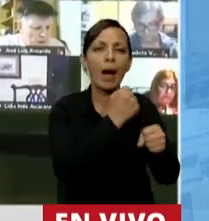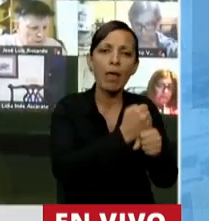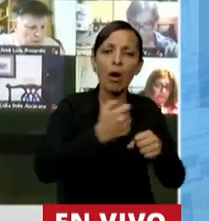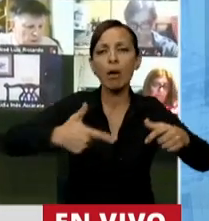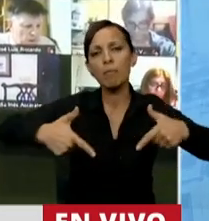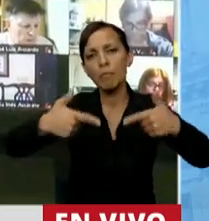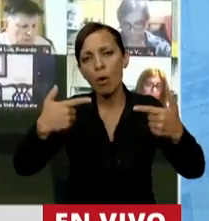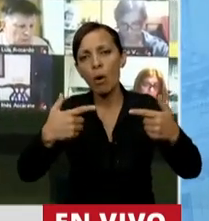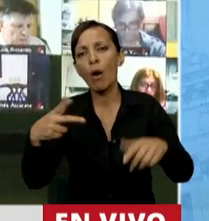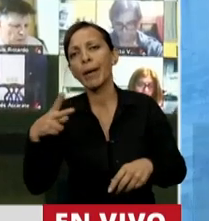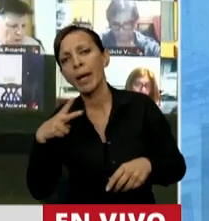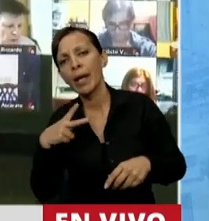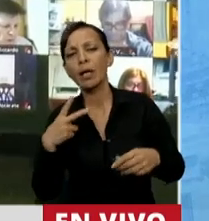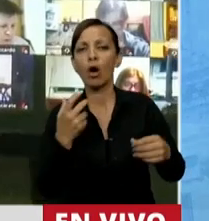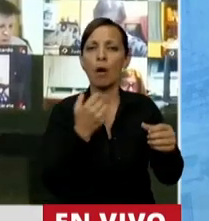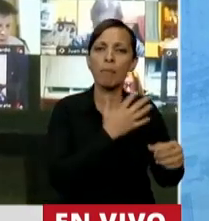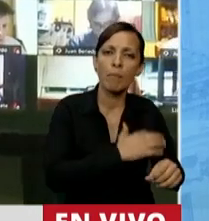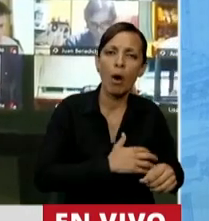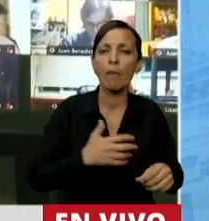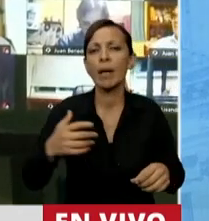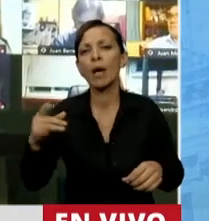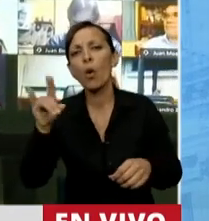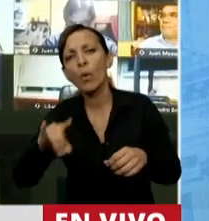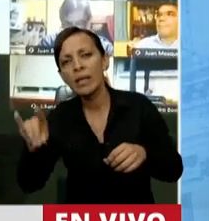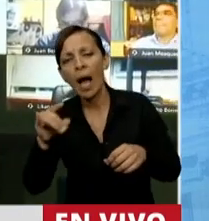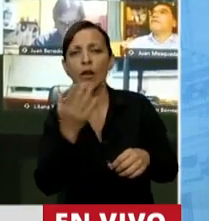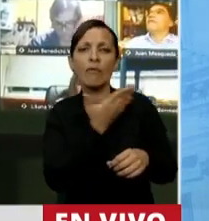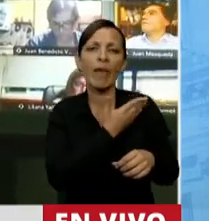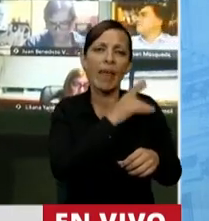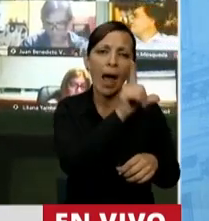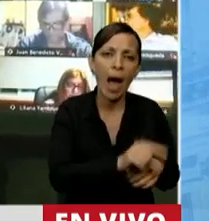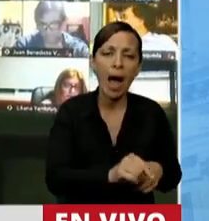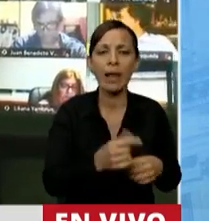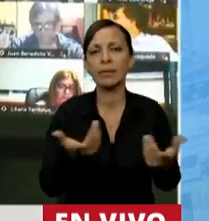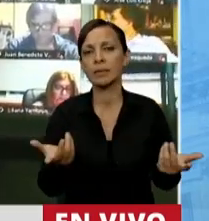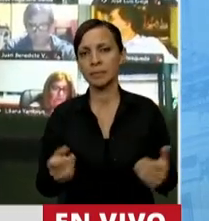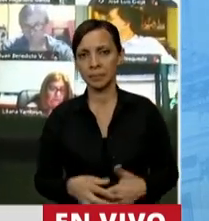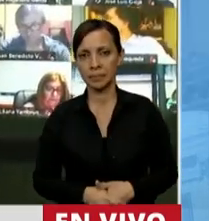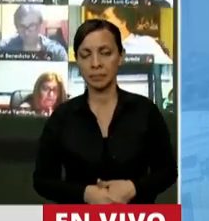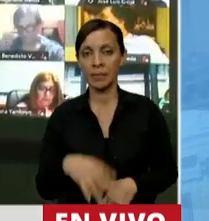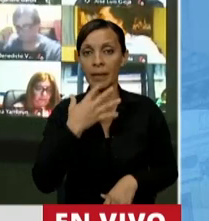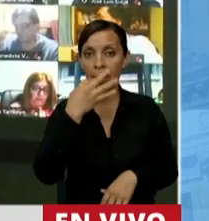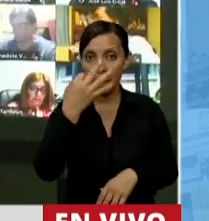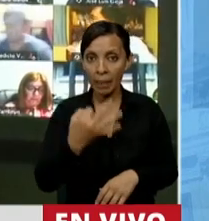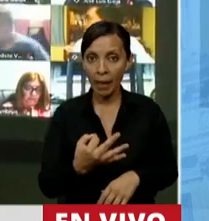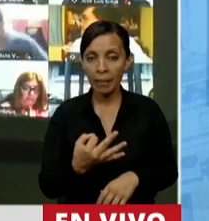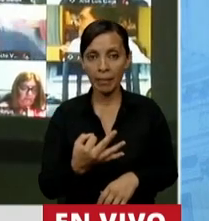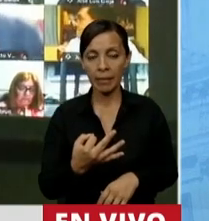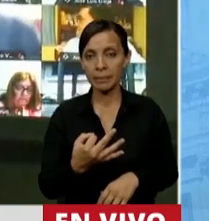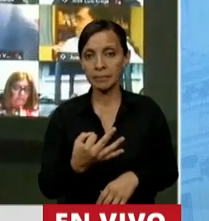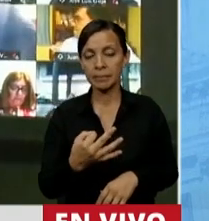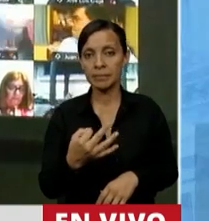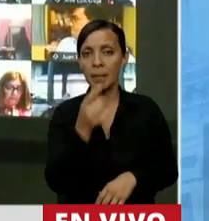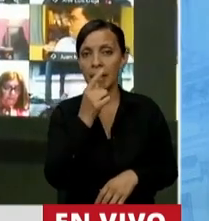trabajadores, ricos contra pobres, unitarios contra federales. La verdad que como no les